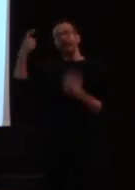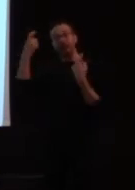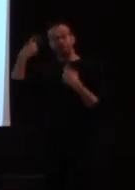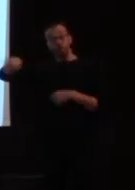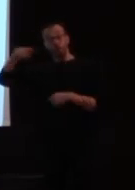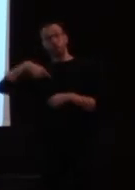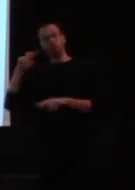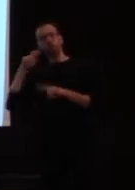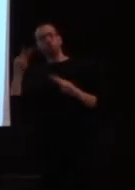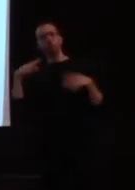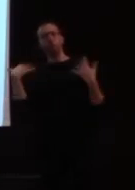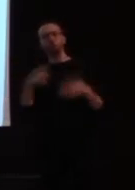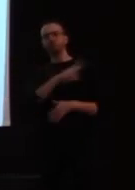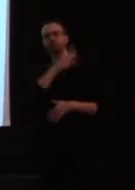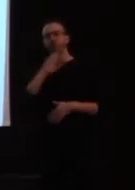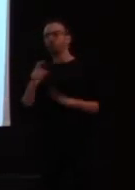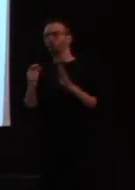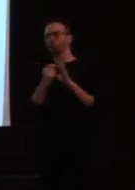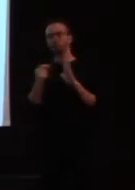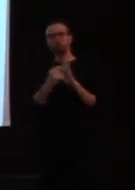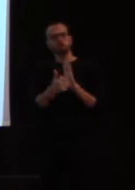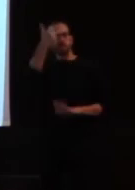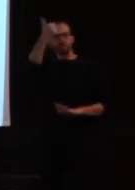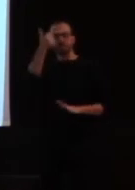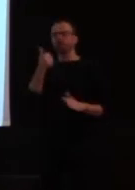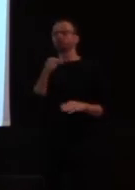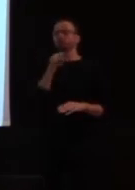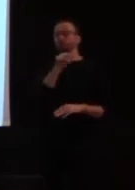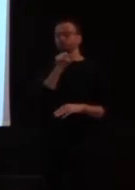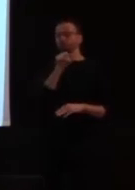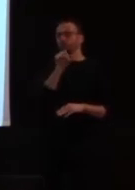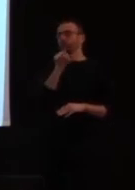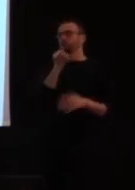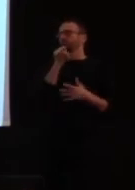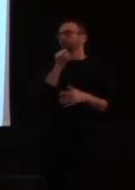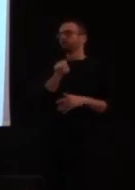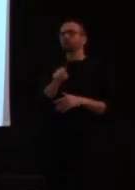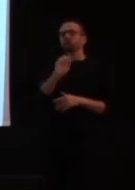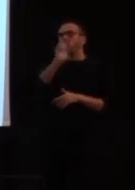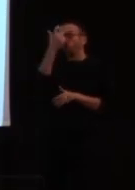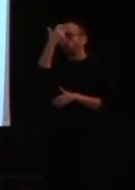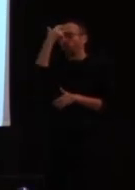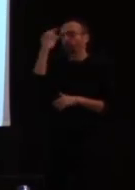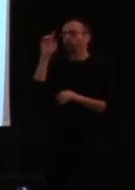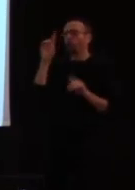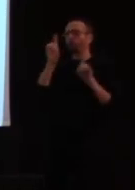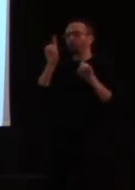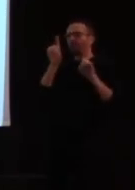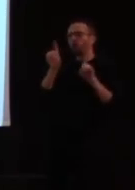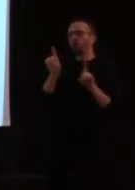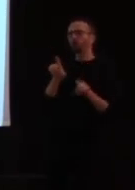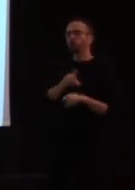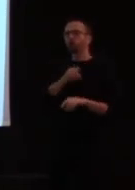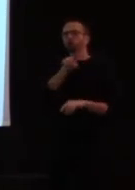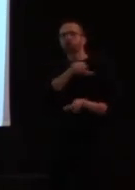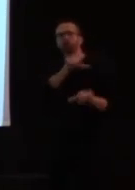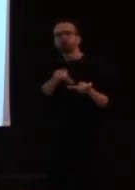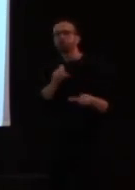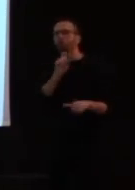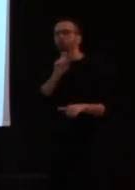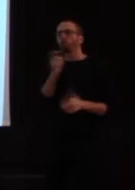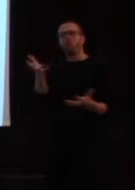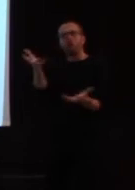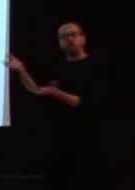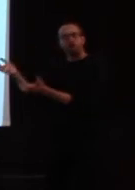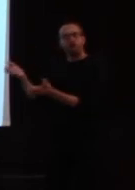tipo, cómo, qué concepciones, qué percepciones, qué creencias pedagógicas tienes en cuenta? ¿Lo hago todos?